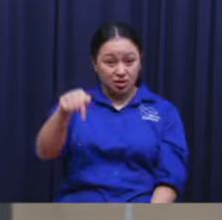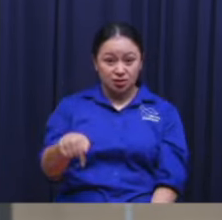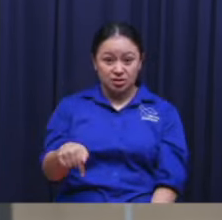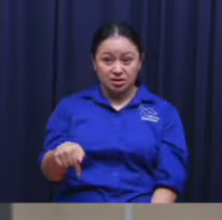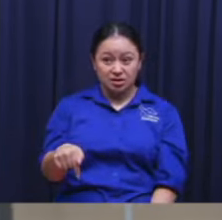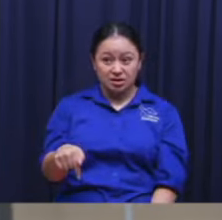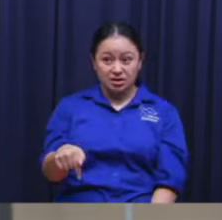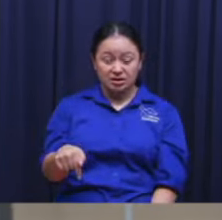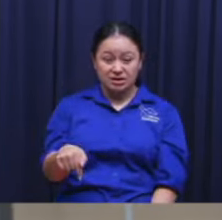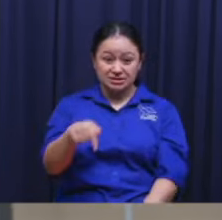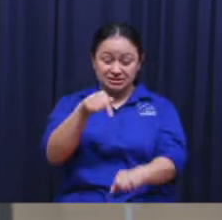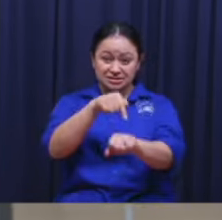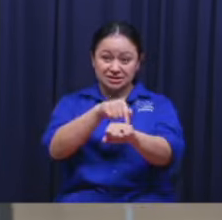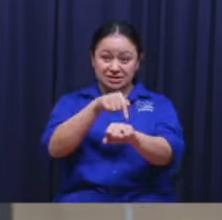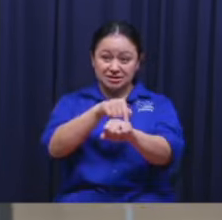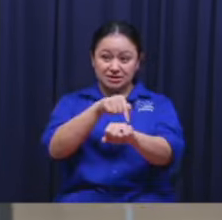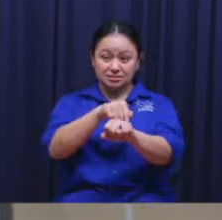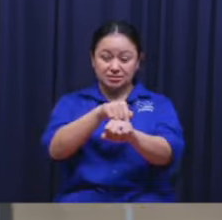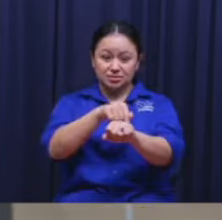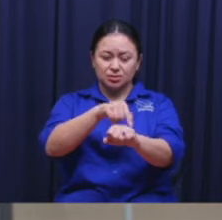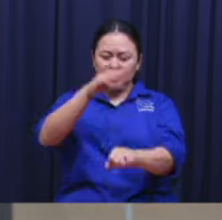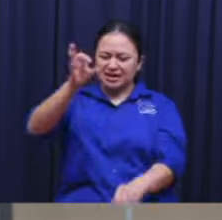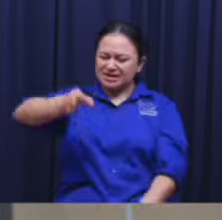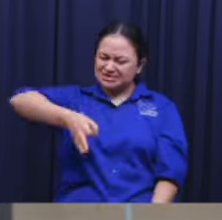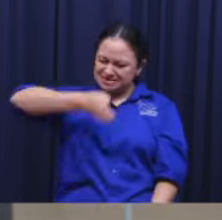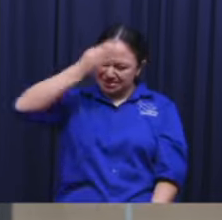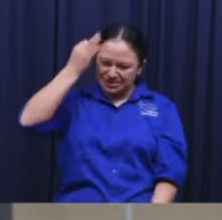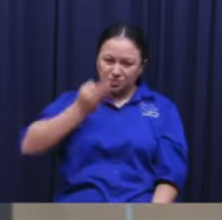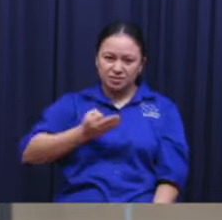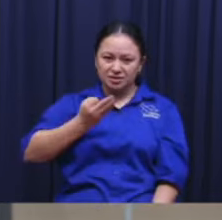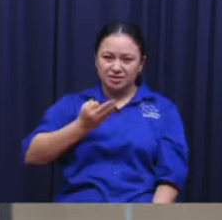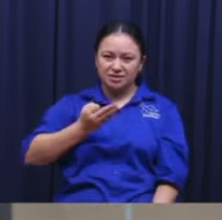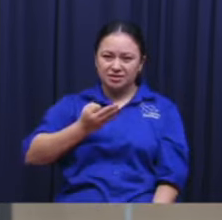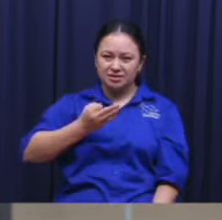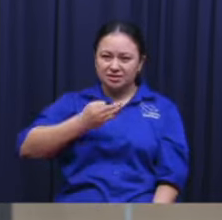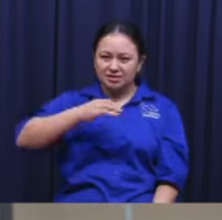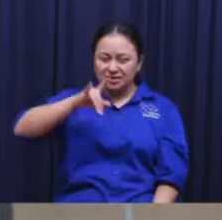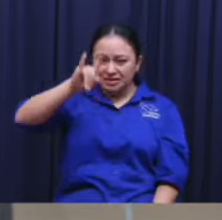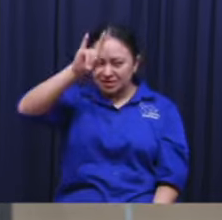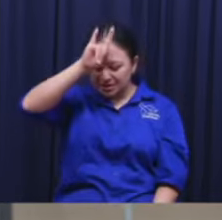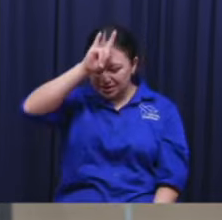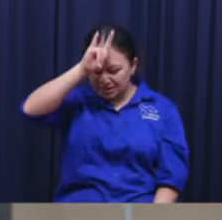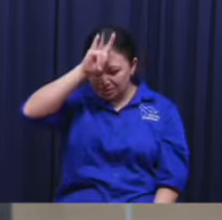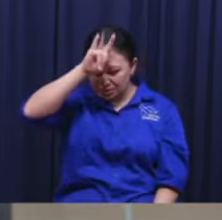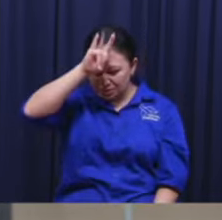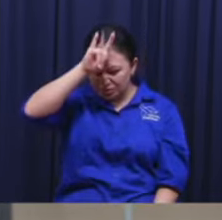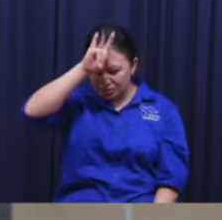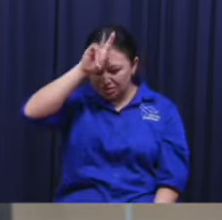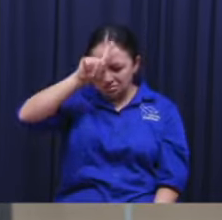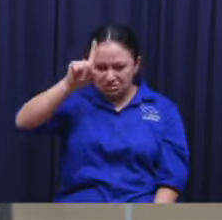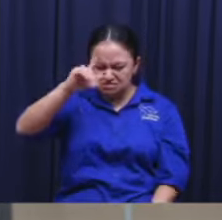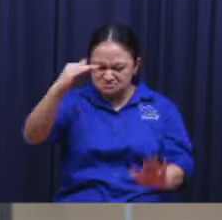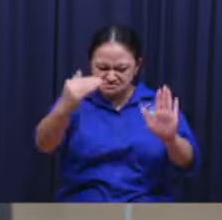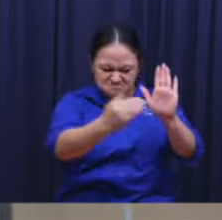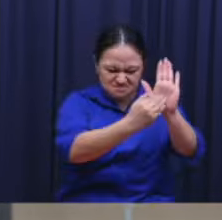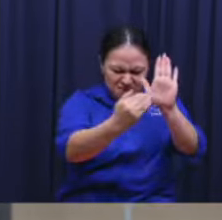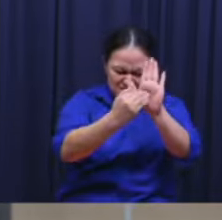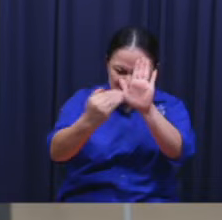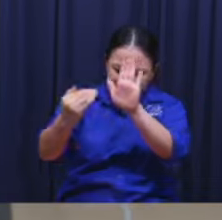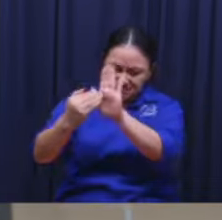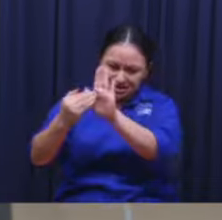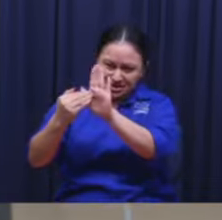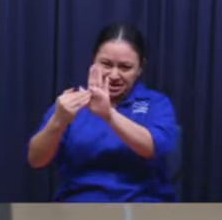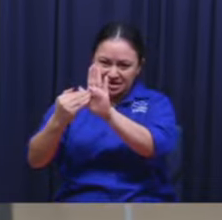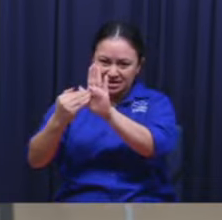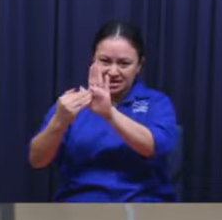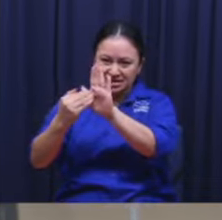hasta la fecha, él asegura que el demonio no puede molestar a los cristianos ni se puede meter en uno de ellos.